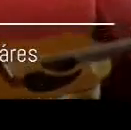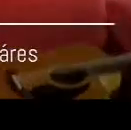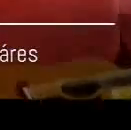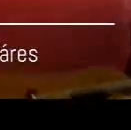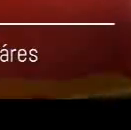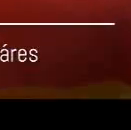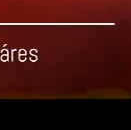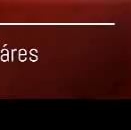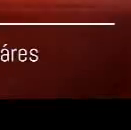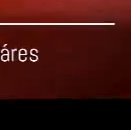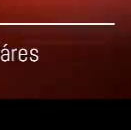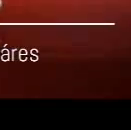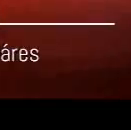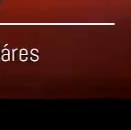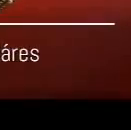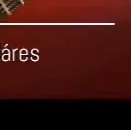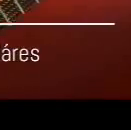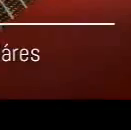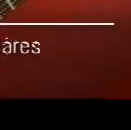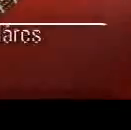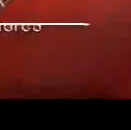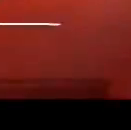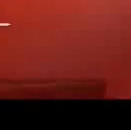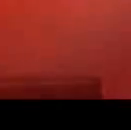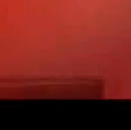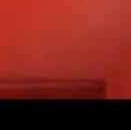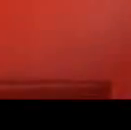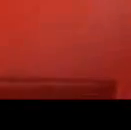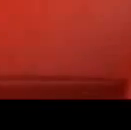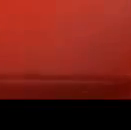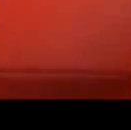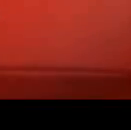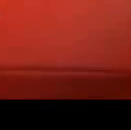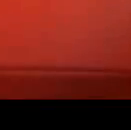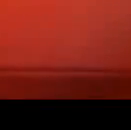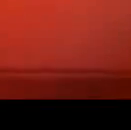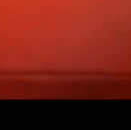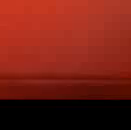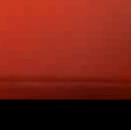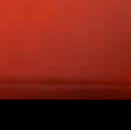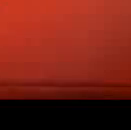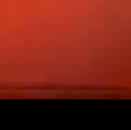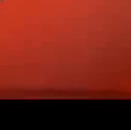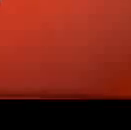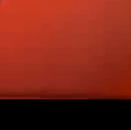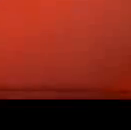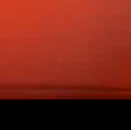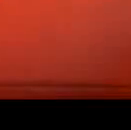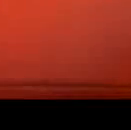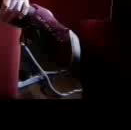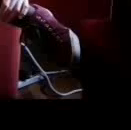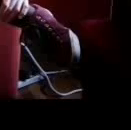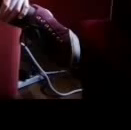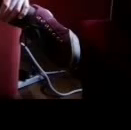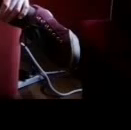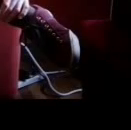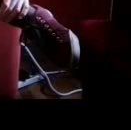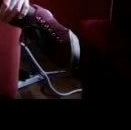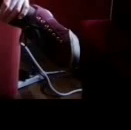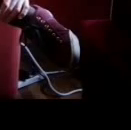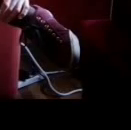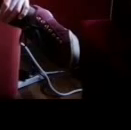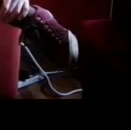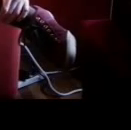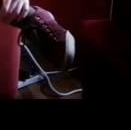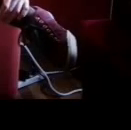obviamente no es único función pero el acompañante ideal para casi todos los géneros por ende